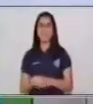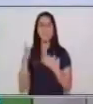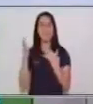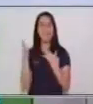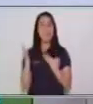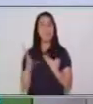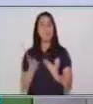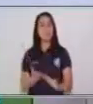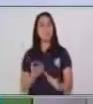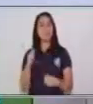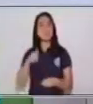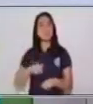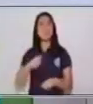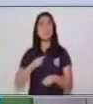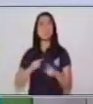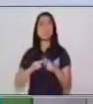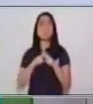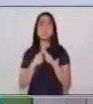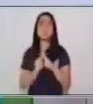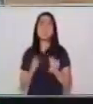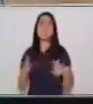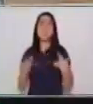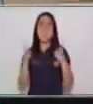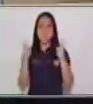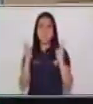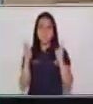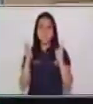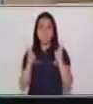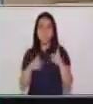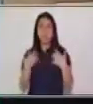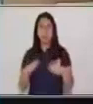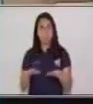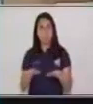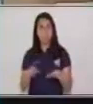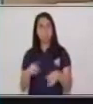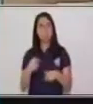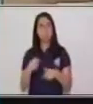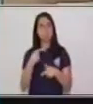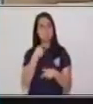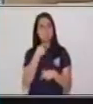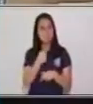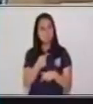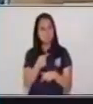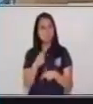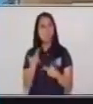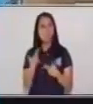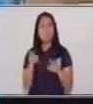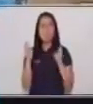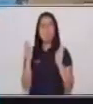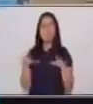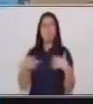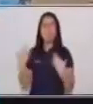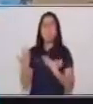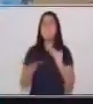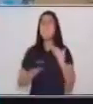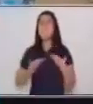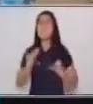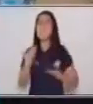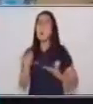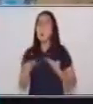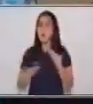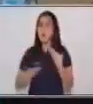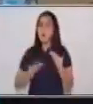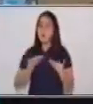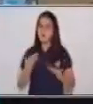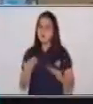tema. Antes de que empecemos, te comenté que era el poema. Y vamos a ver algunos conceptos previos